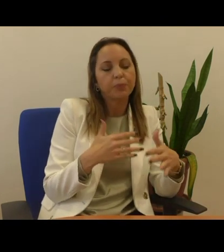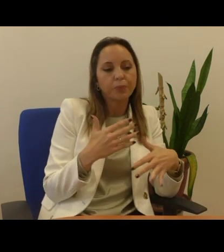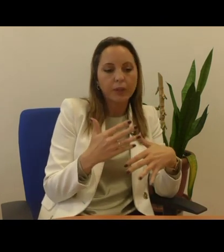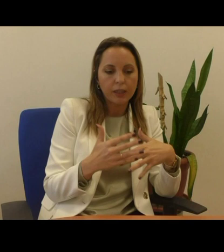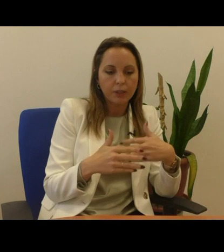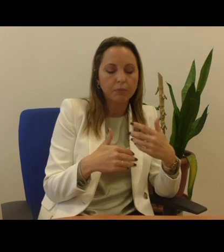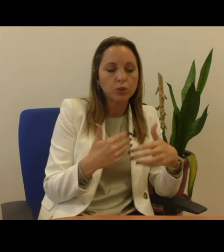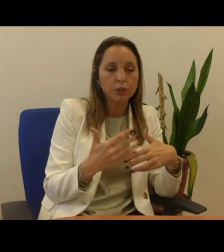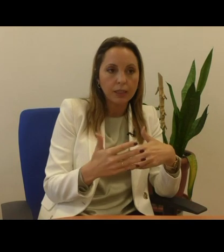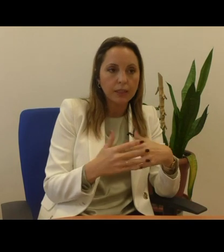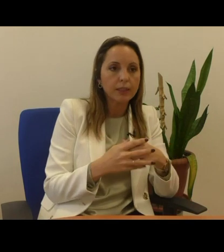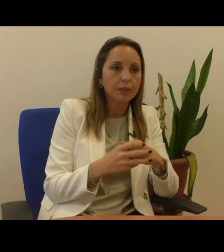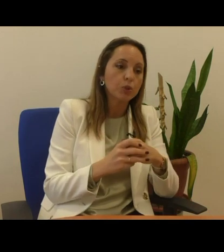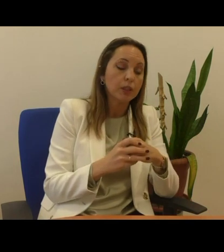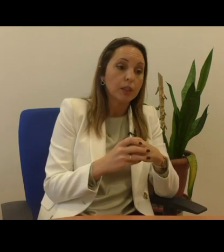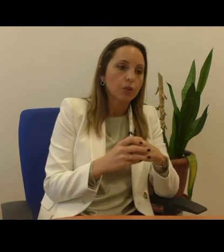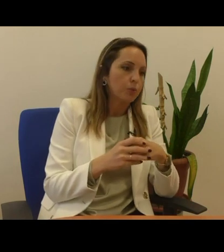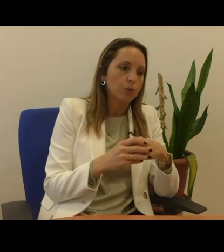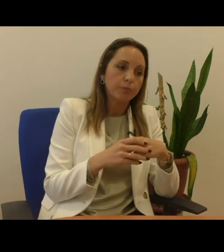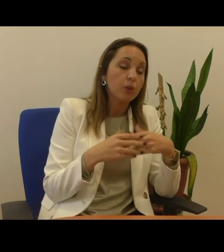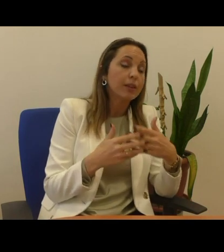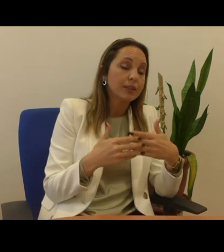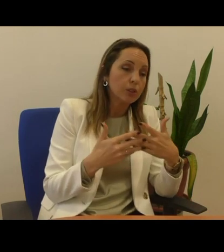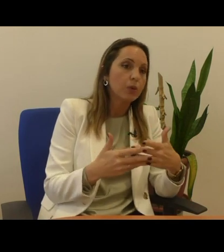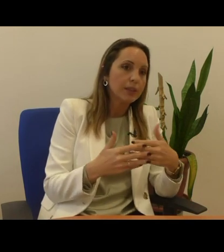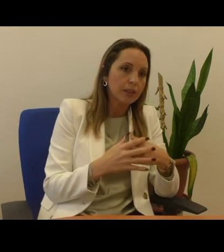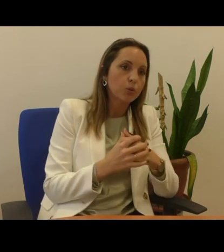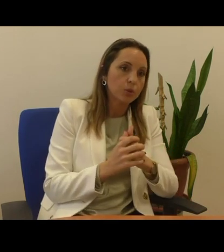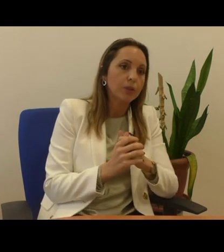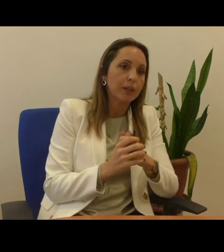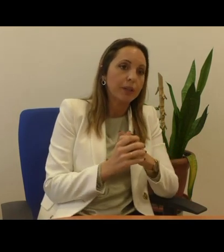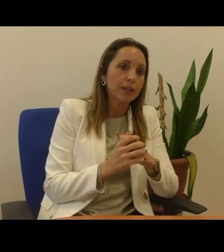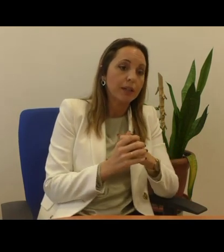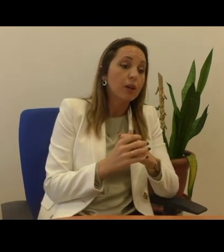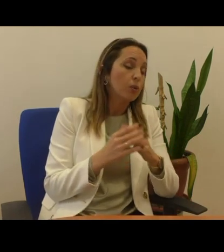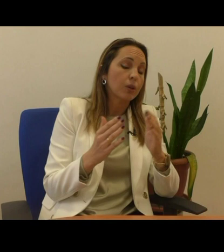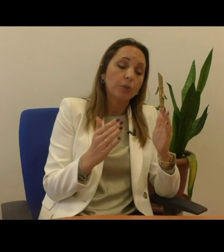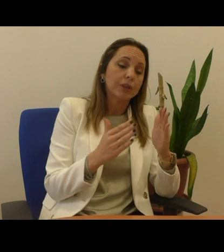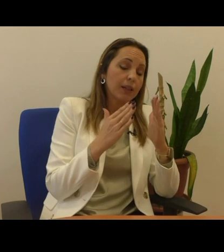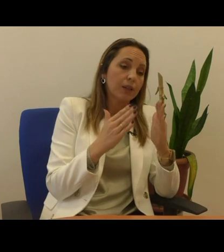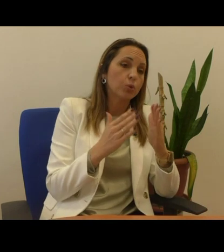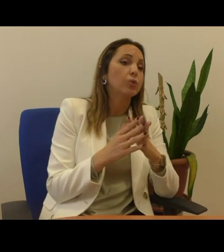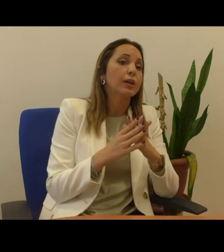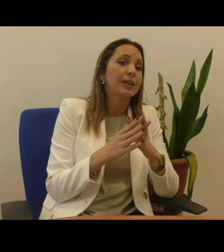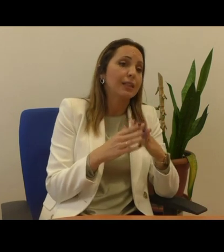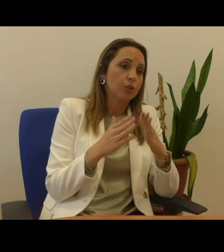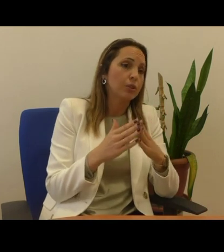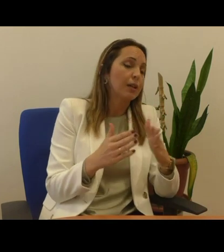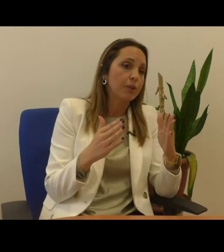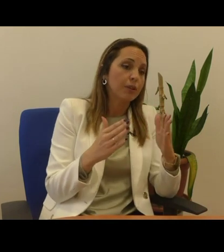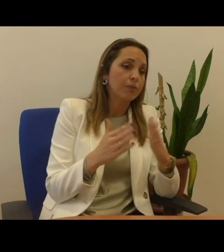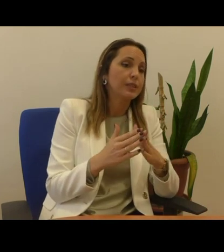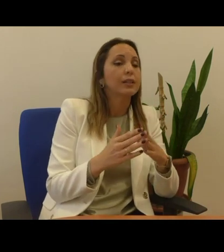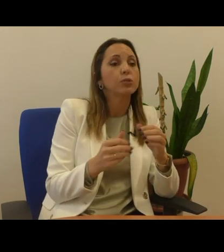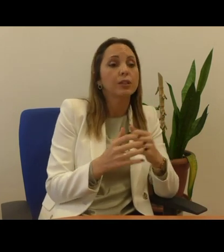conductas cada vez más hostiles, digamos, como violencias sexuales incluso en la pareja, o que pueden llegar incluso a las lesiones,